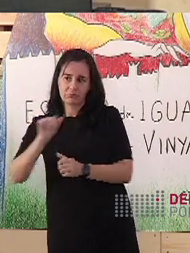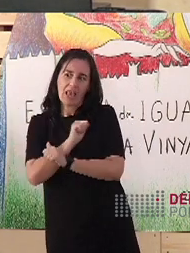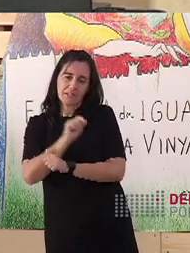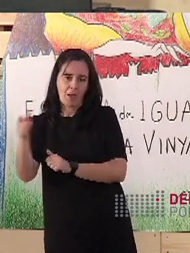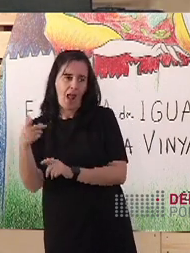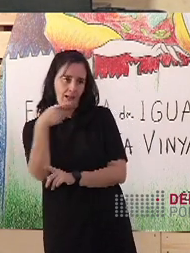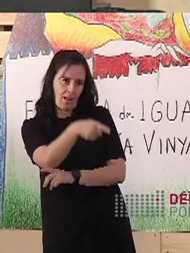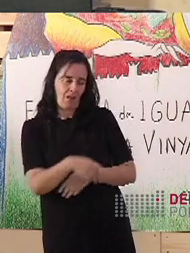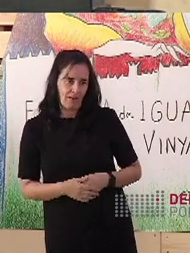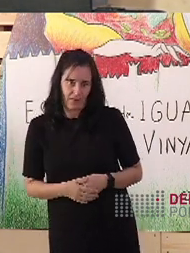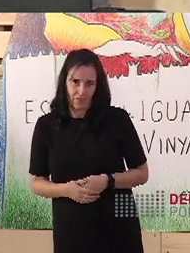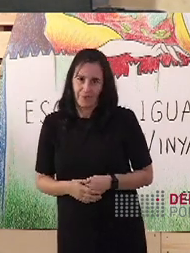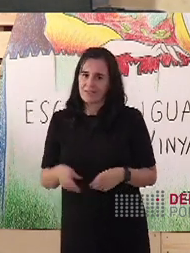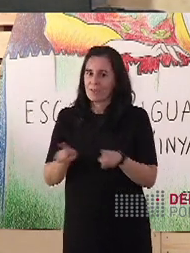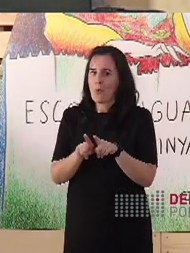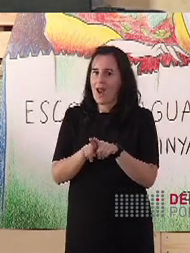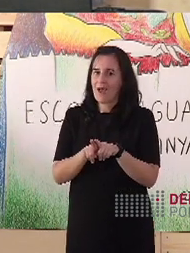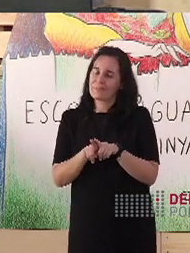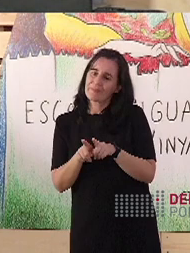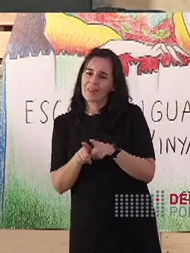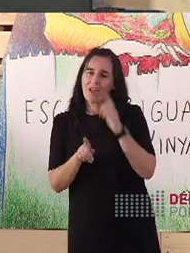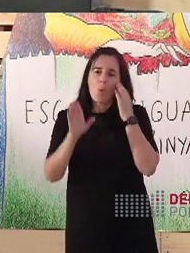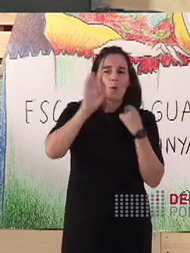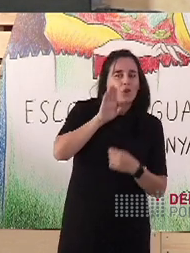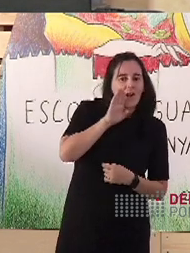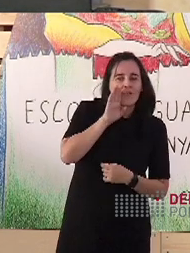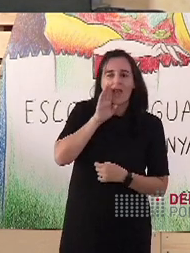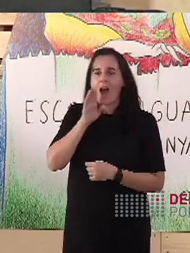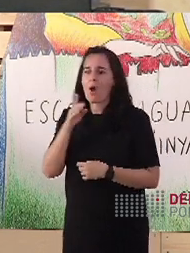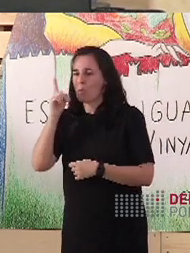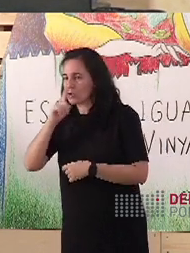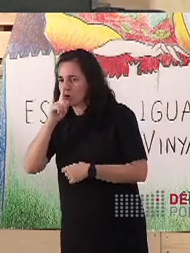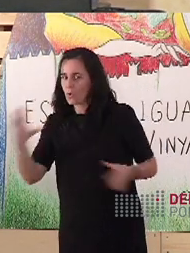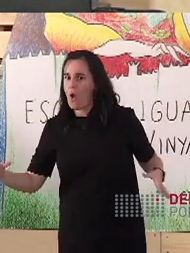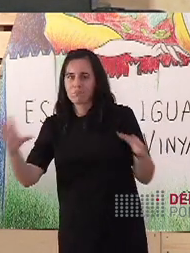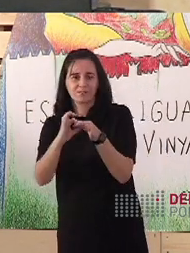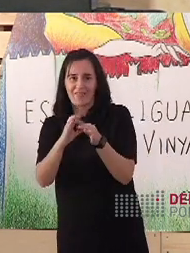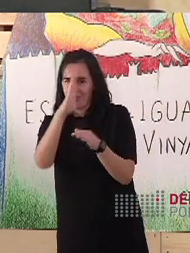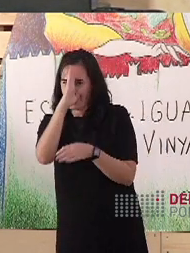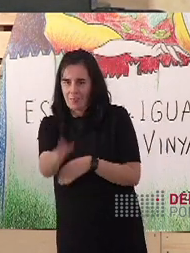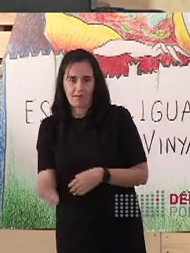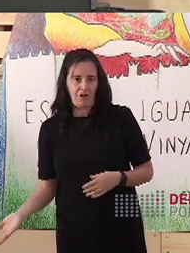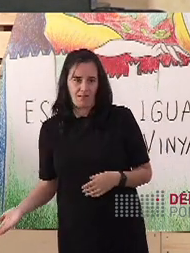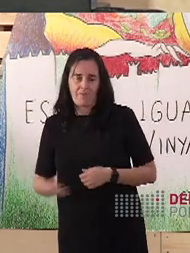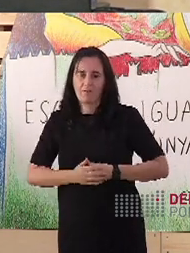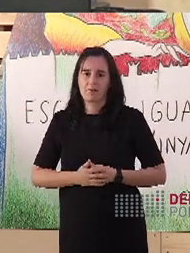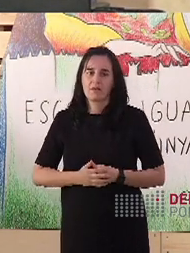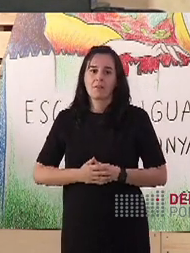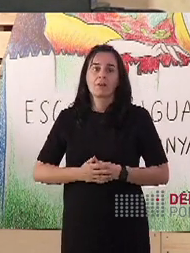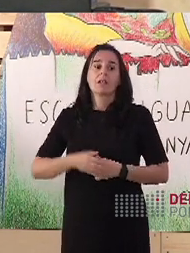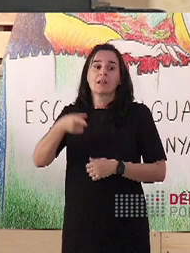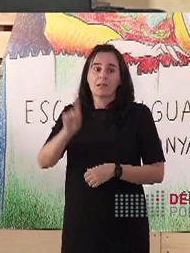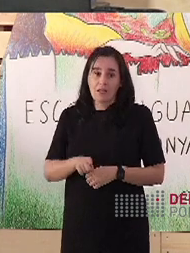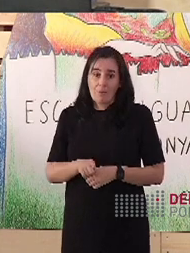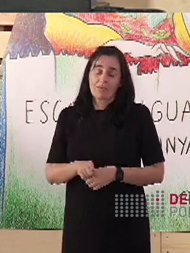conexión directa de la pornografía con la prostitución. Pero es inevitable hablar del gran concepto aquí, que